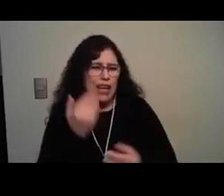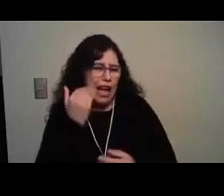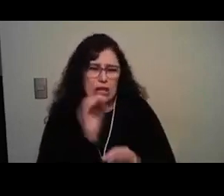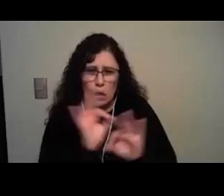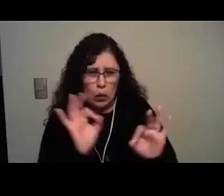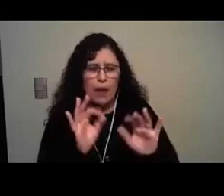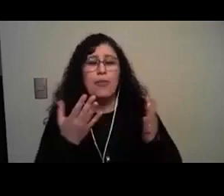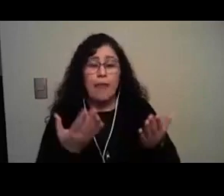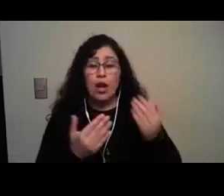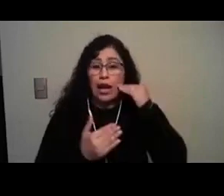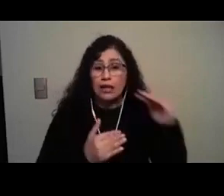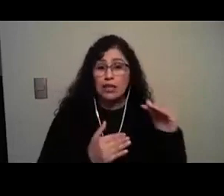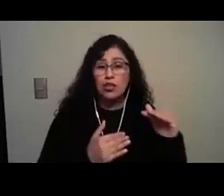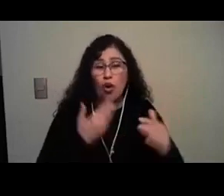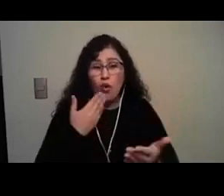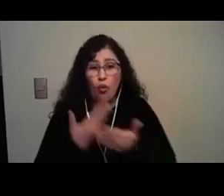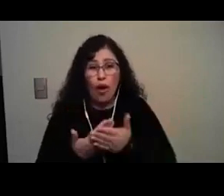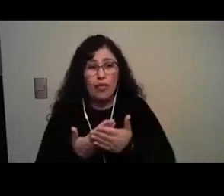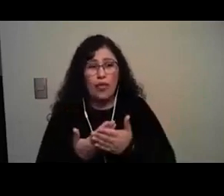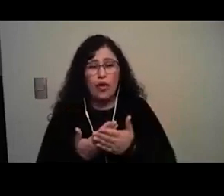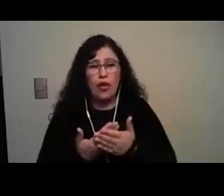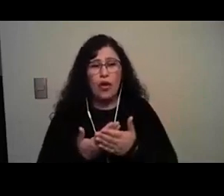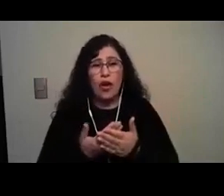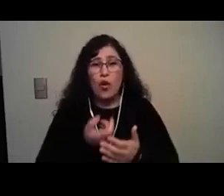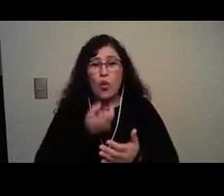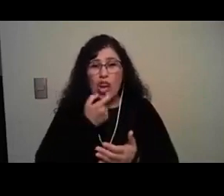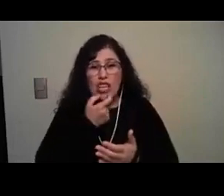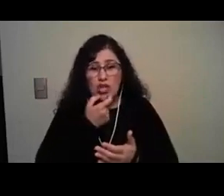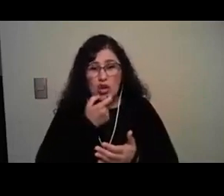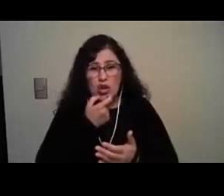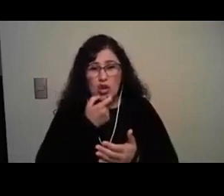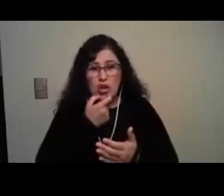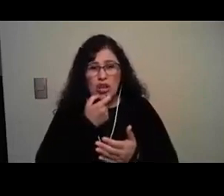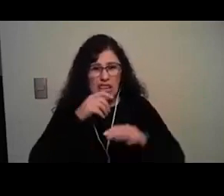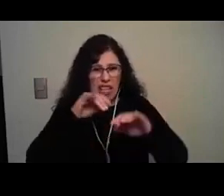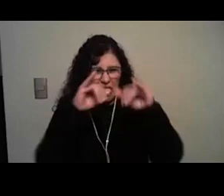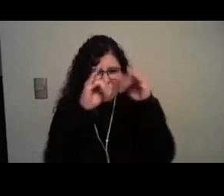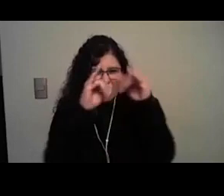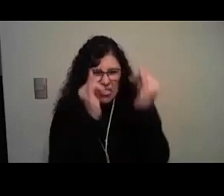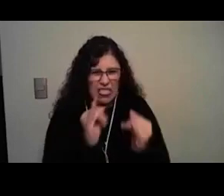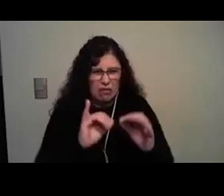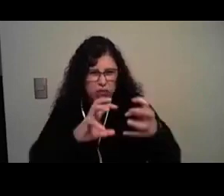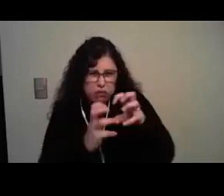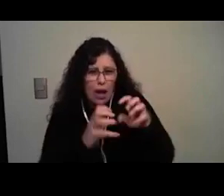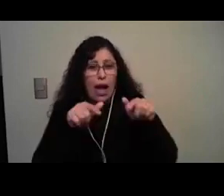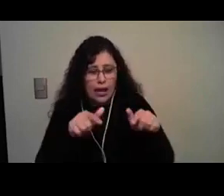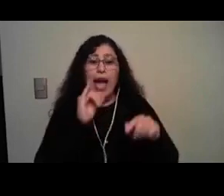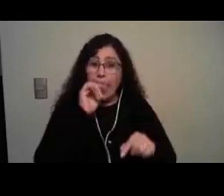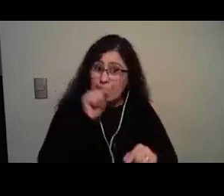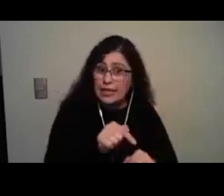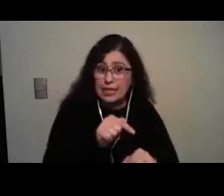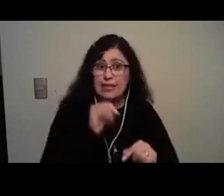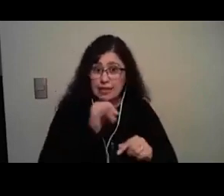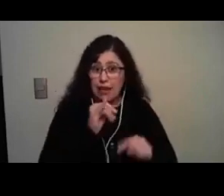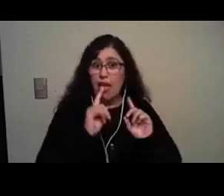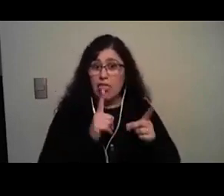niños con osteogénesis imperfecta, ya, porque son niños frágiles que se pueden quebrar con facilidad, ya, entonces, en esos casos hay que tener mucha,